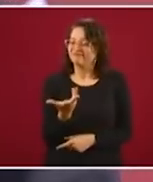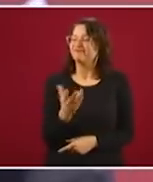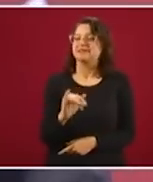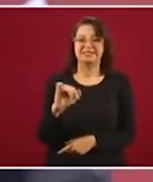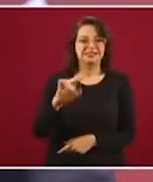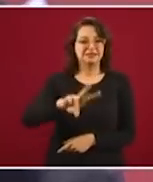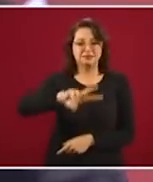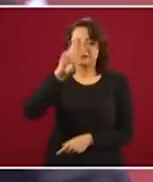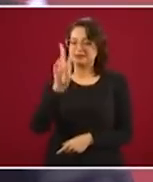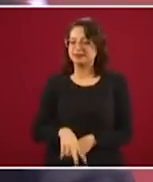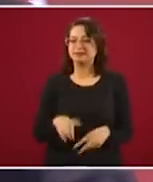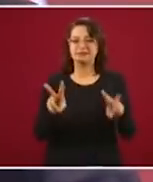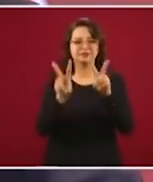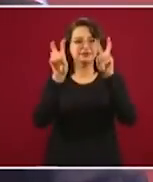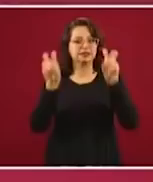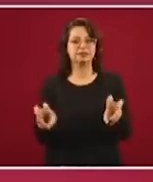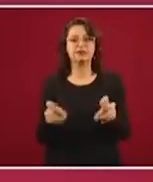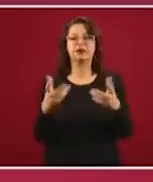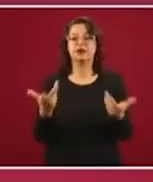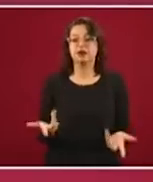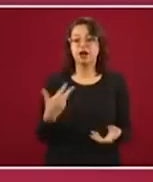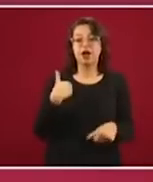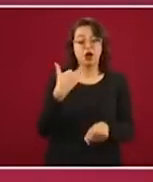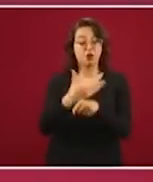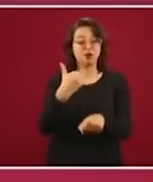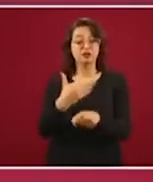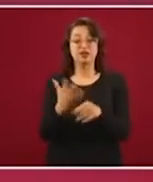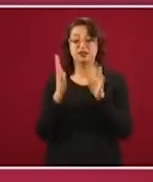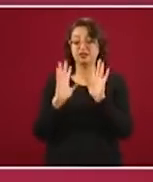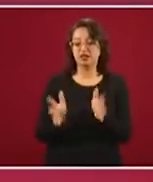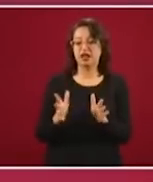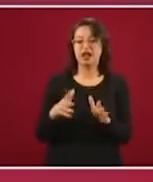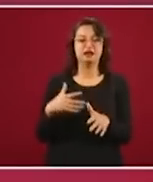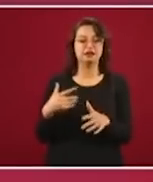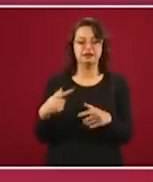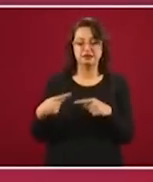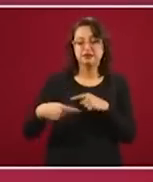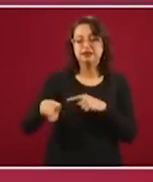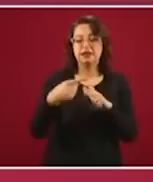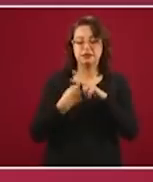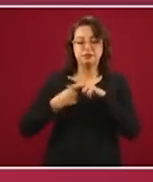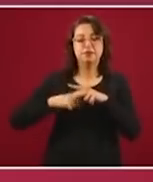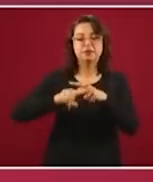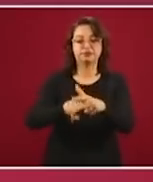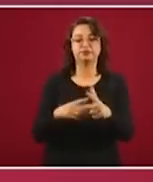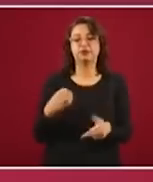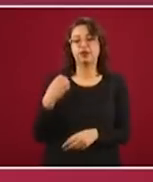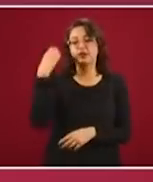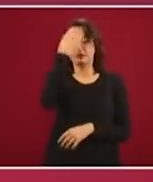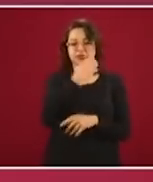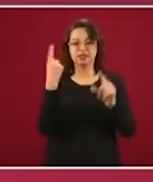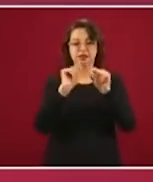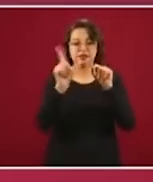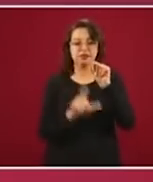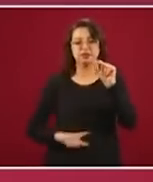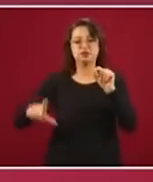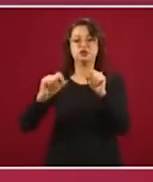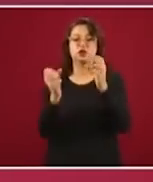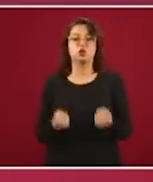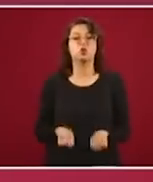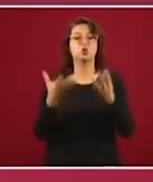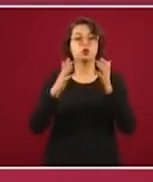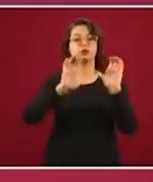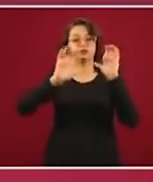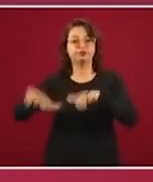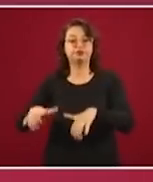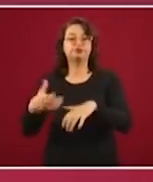muy específico, lo que estamos haciendo, ahora que ya vamos a tener dentro de unos días los resultados del examen nacional de residencias médicas, más